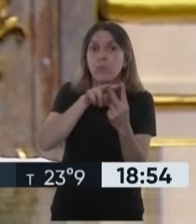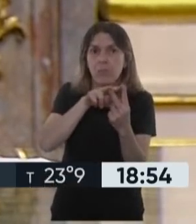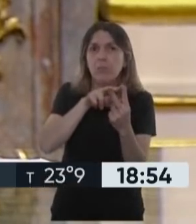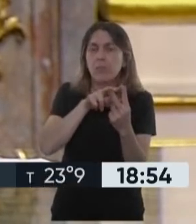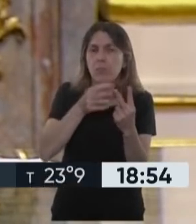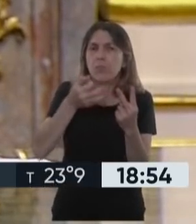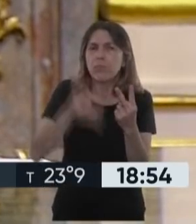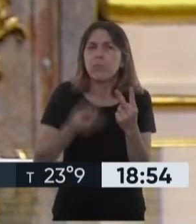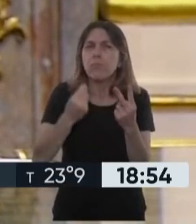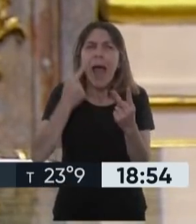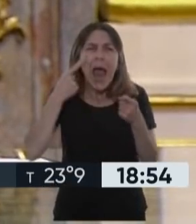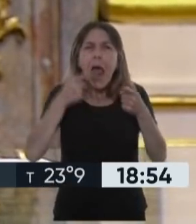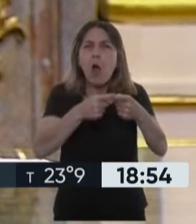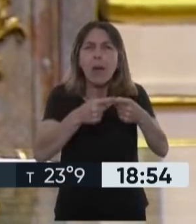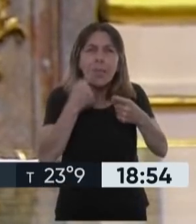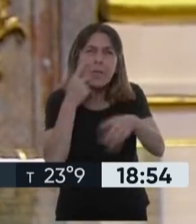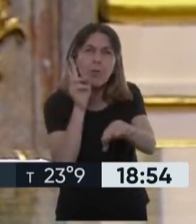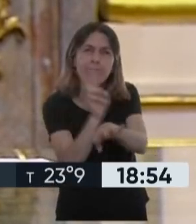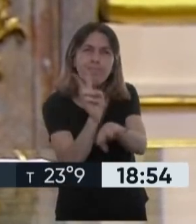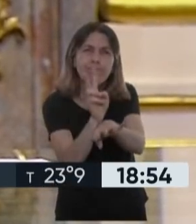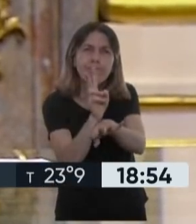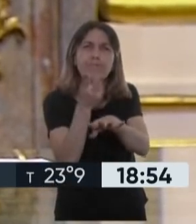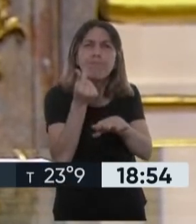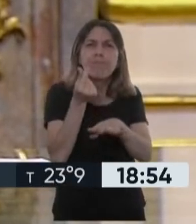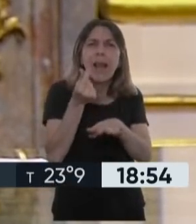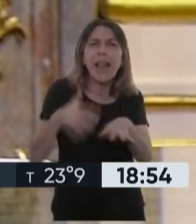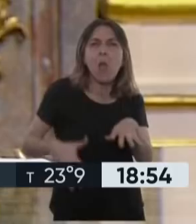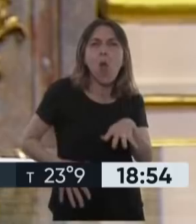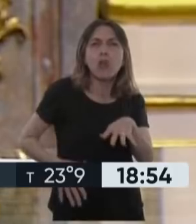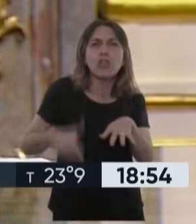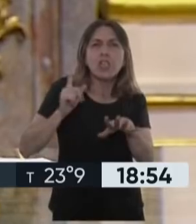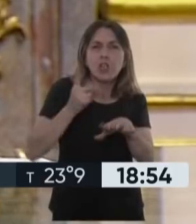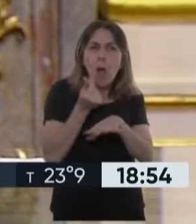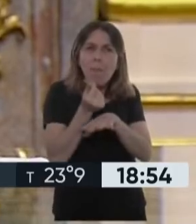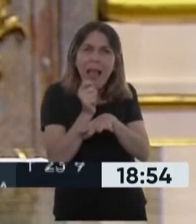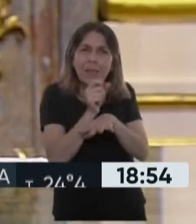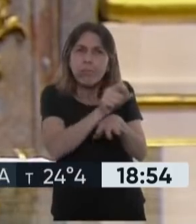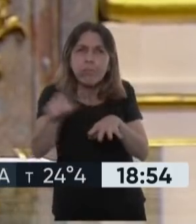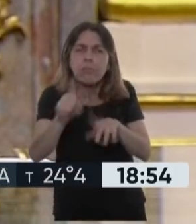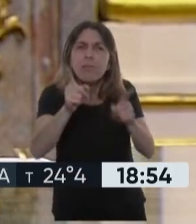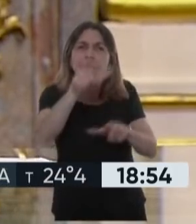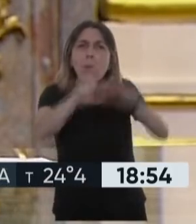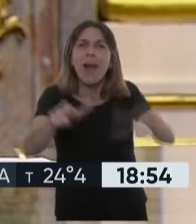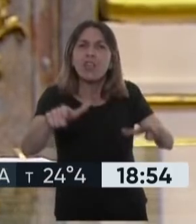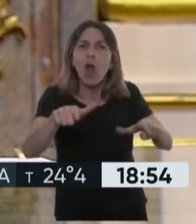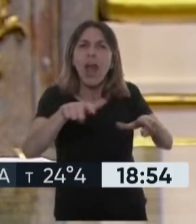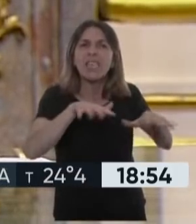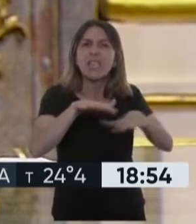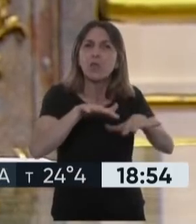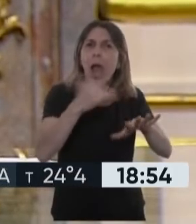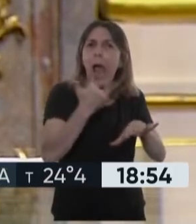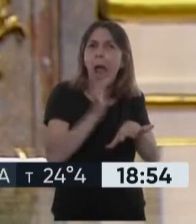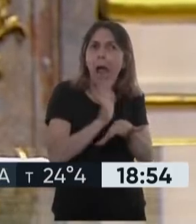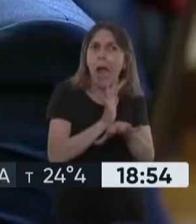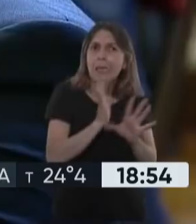justamente buscan proteger el poder adquisitivo de los ingresos de quienes están en una situación de mayor